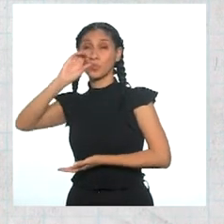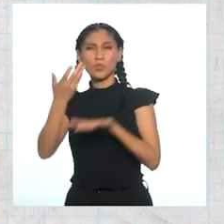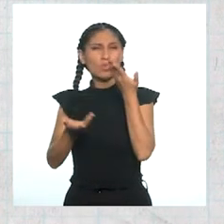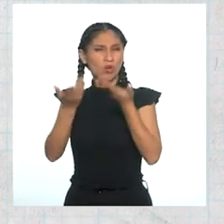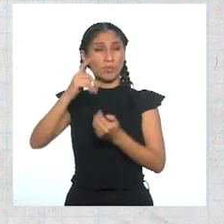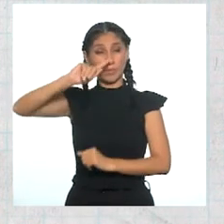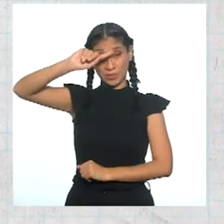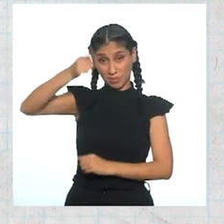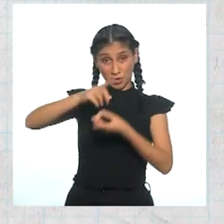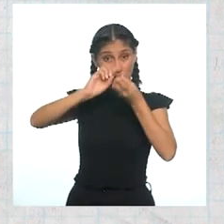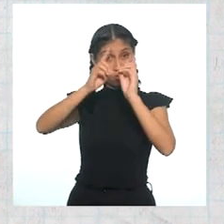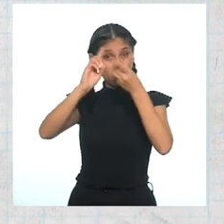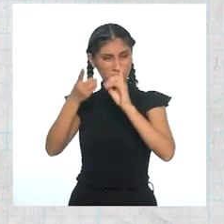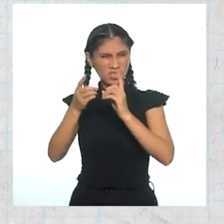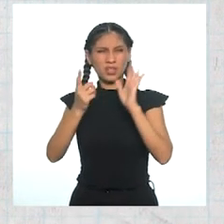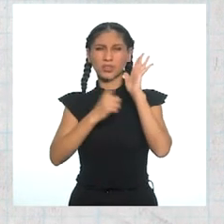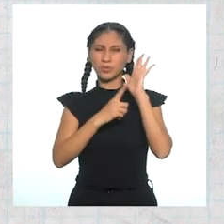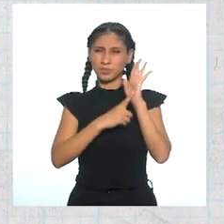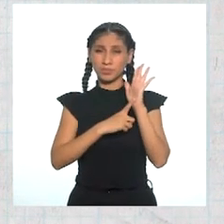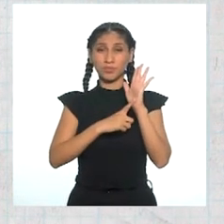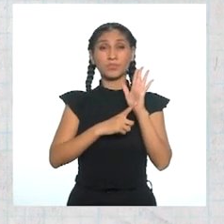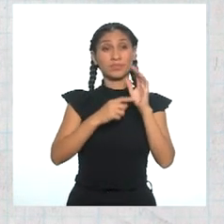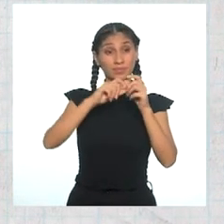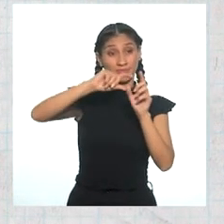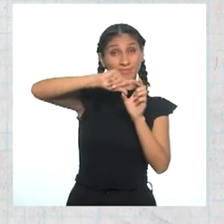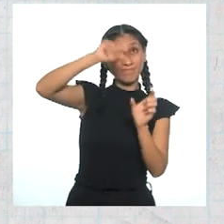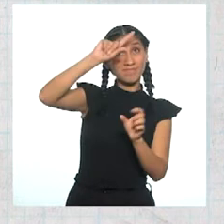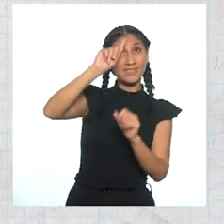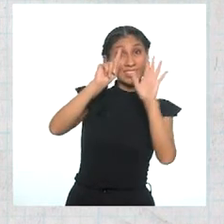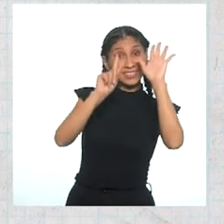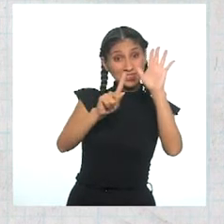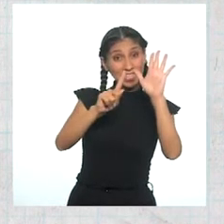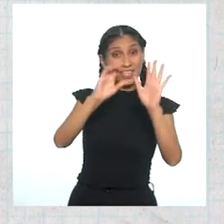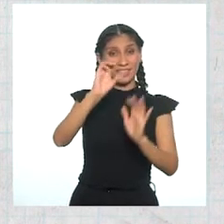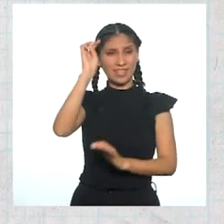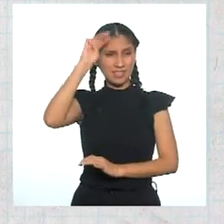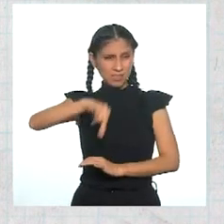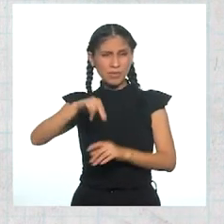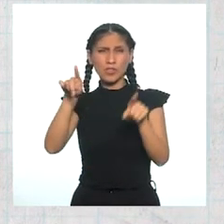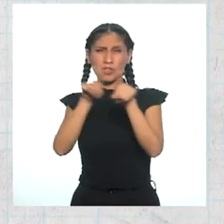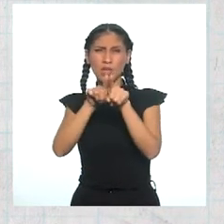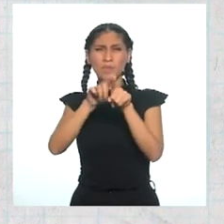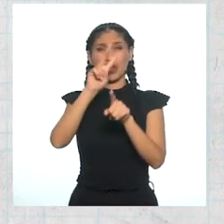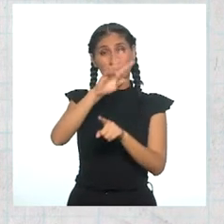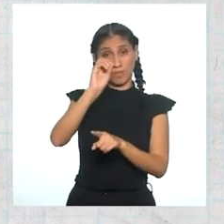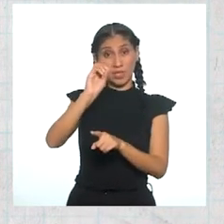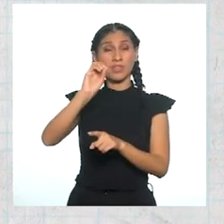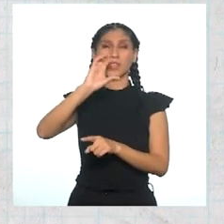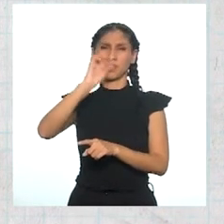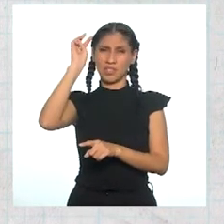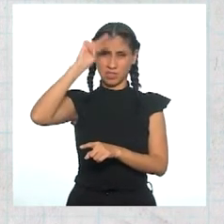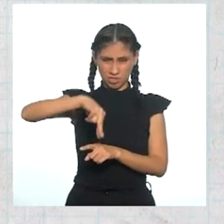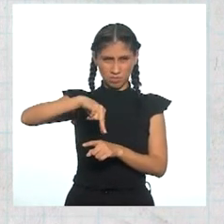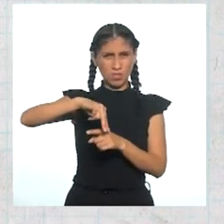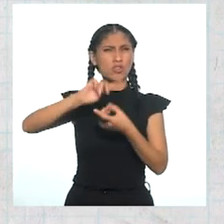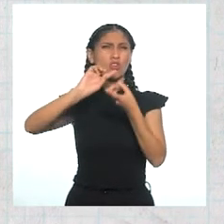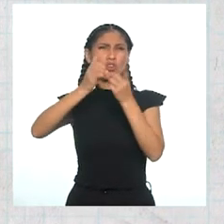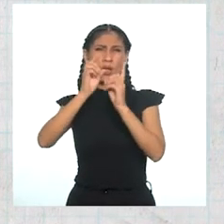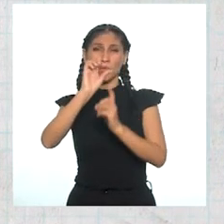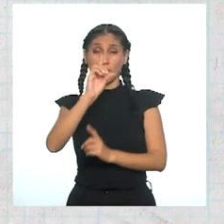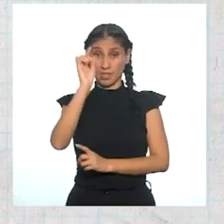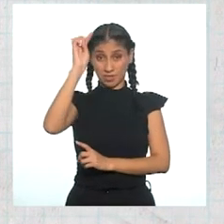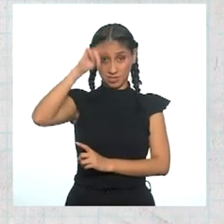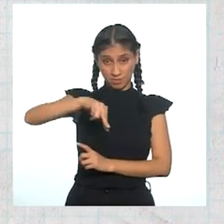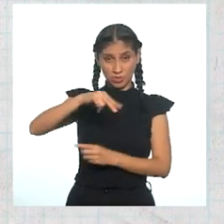Primero, convierto las longitudes 6 centímetros y 20 centímetros a decímetros. Para eso